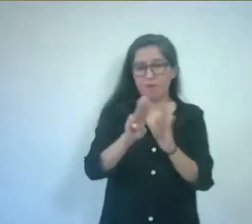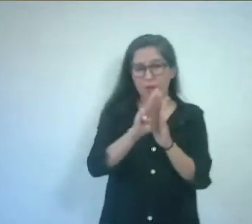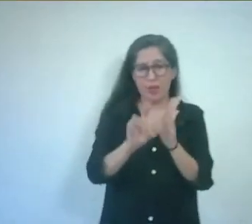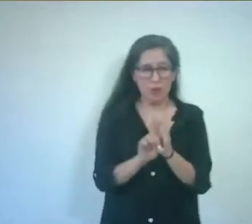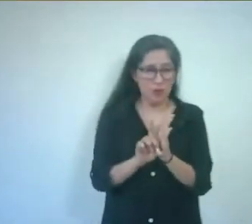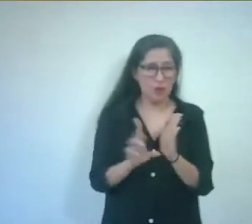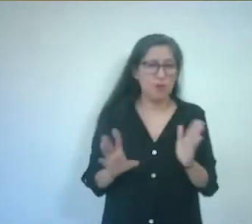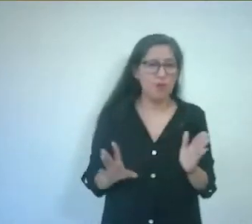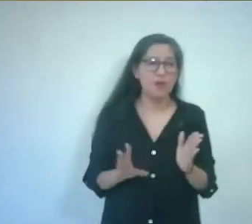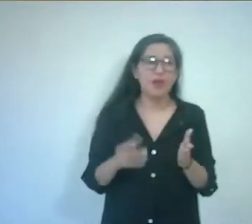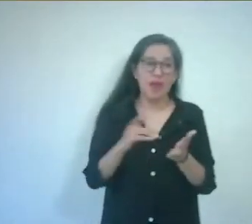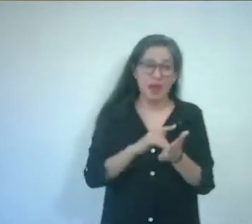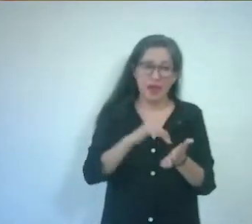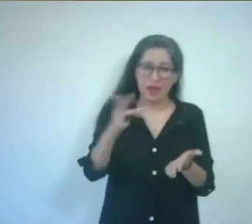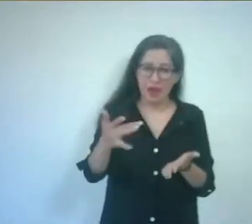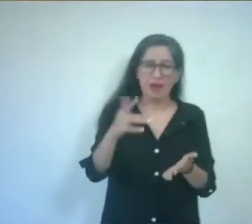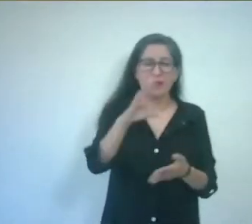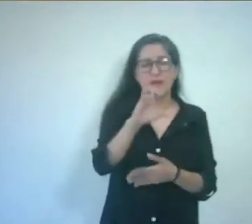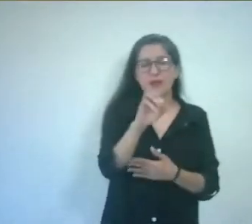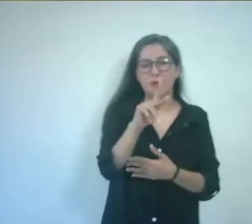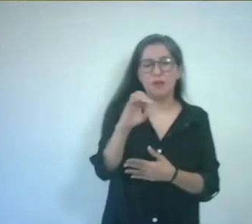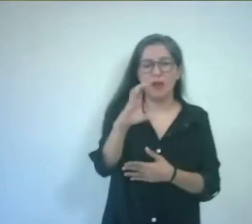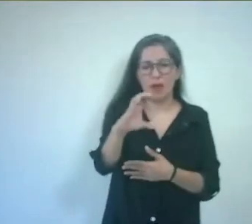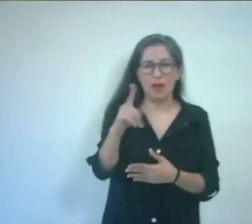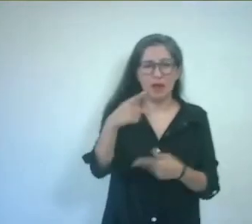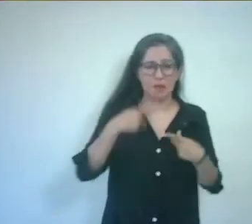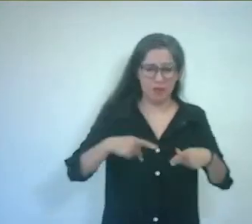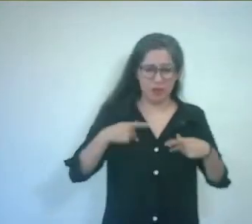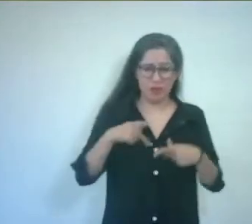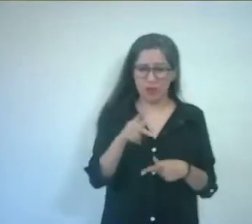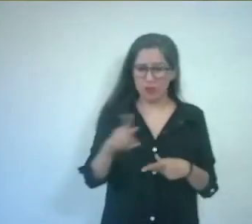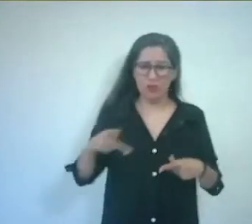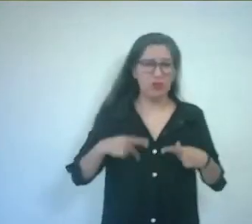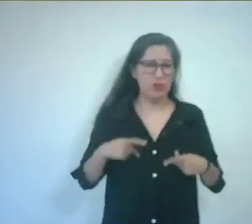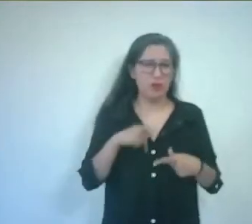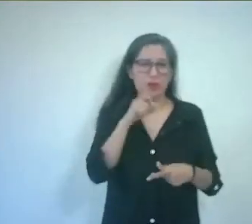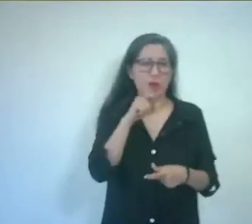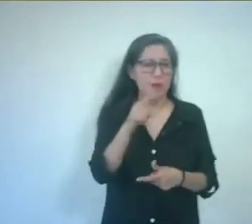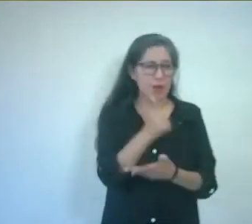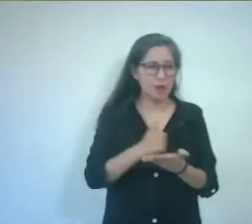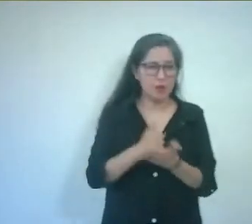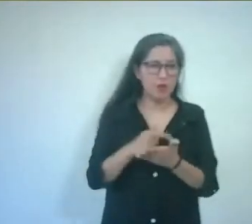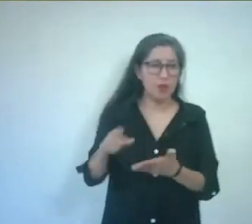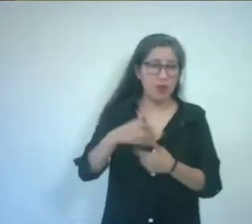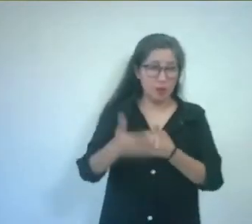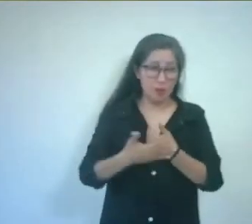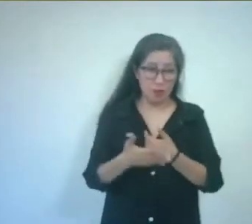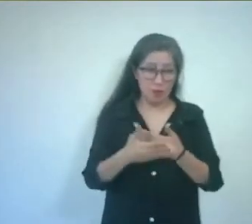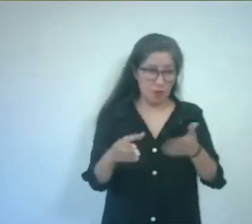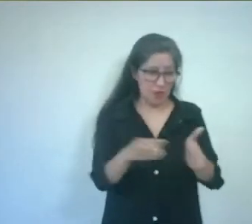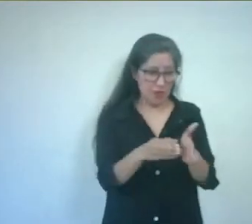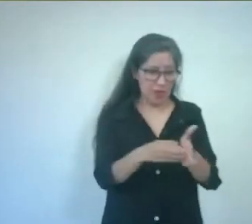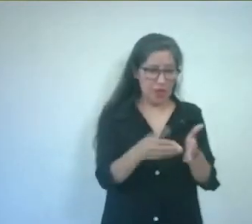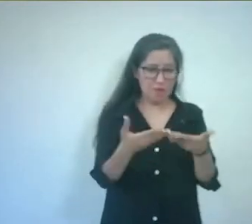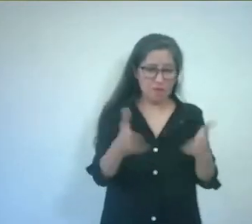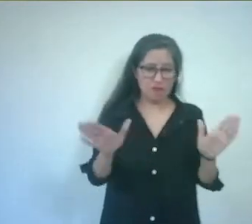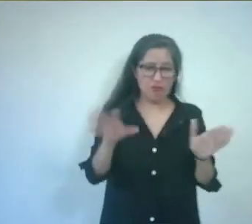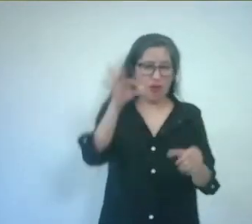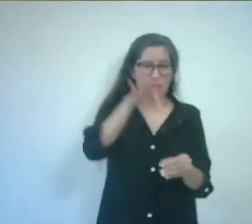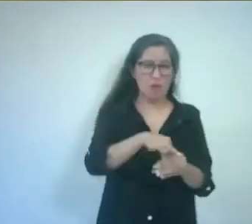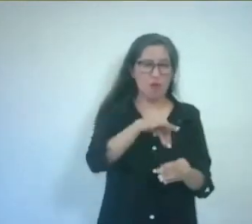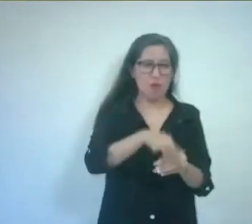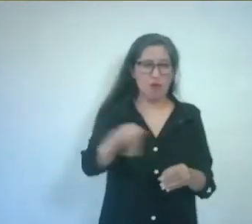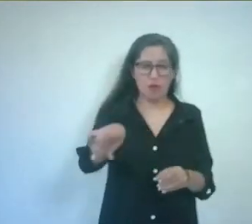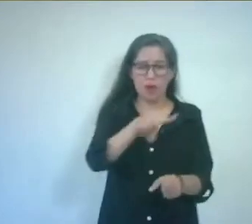agradecerles al CEPAC, a su personal y en especial a la ciudadanía, que en la casilla a partir de un rato ya va a estar vigilando